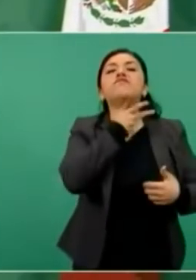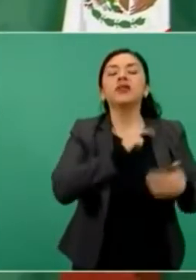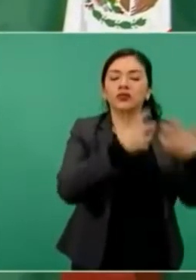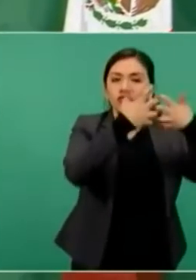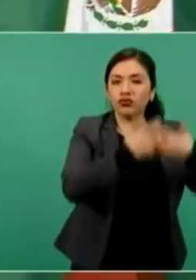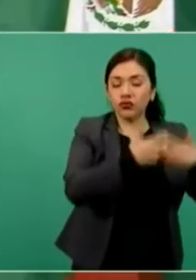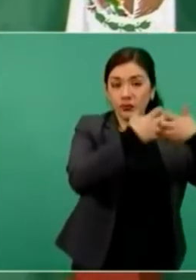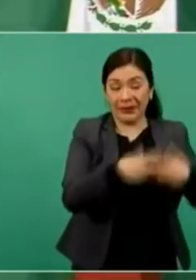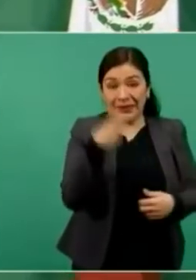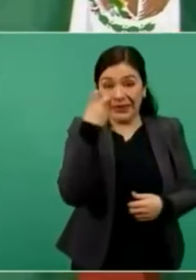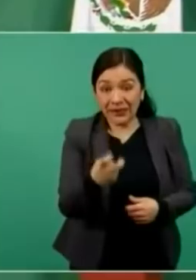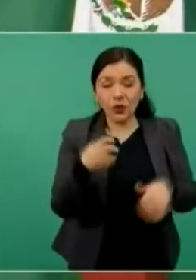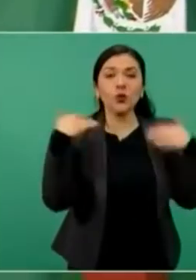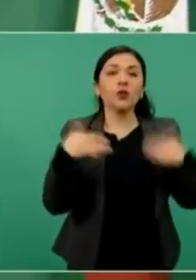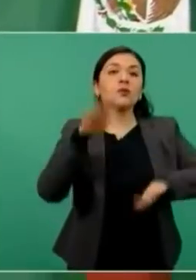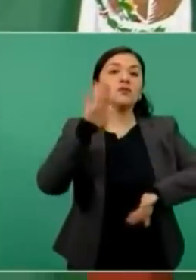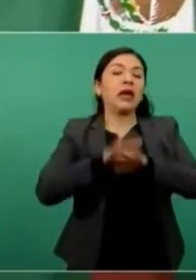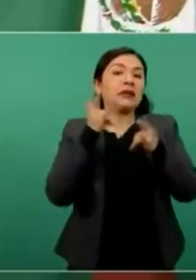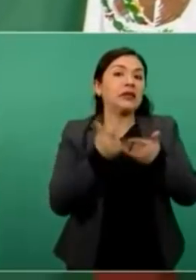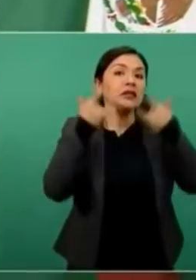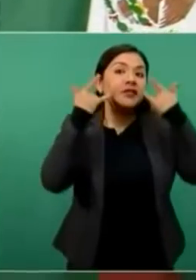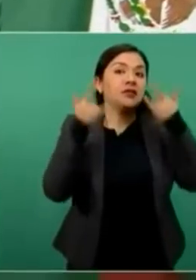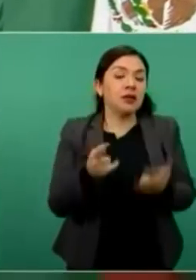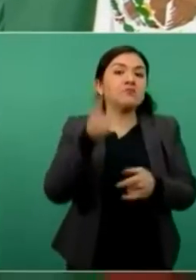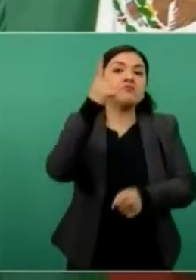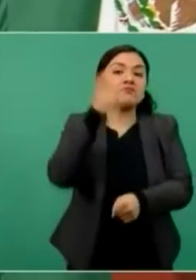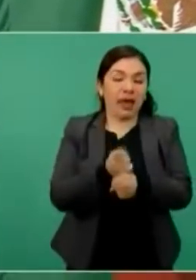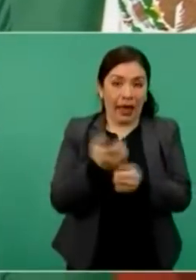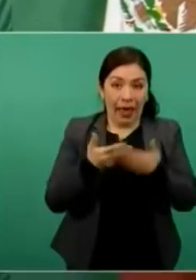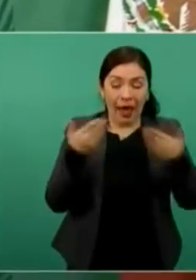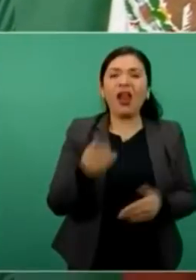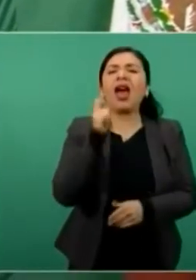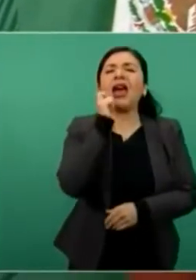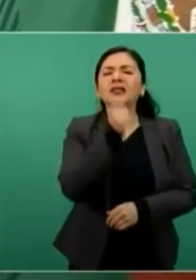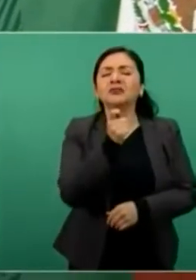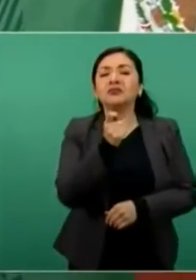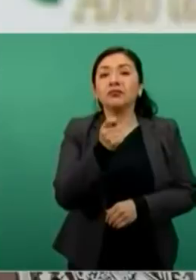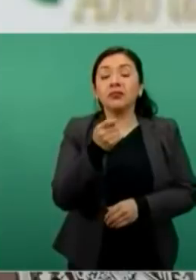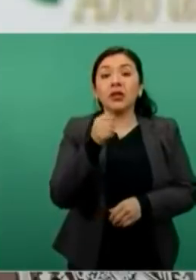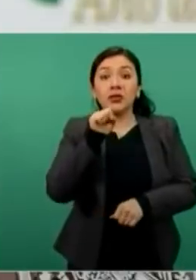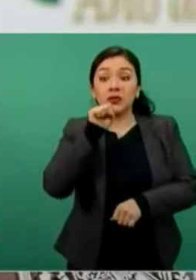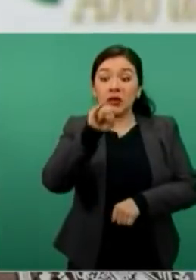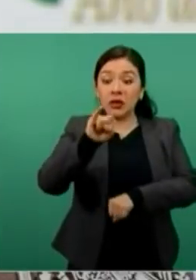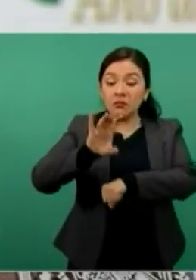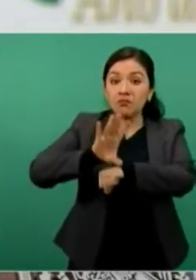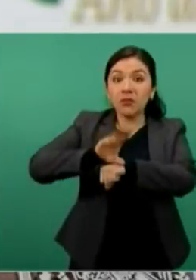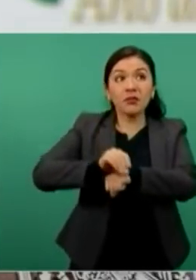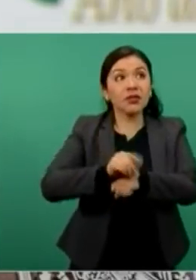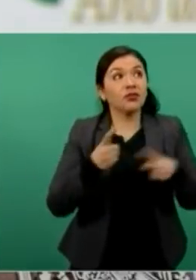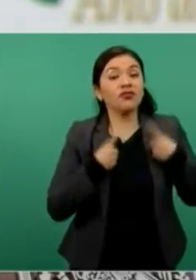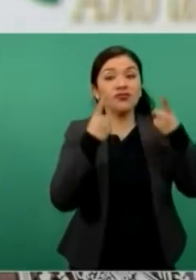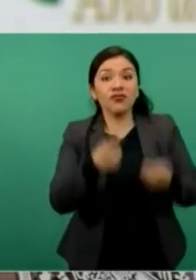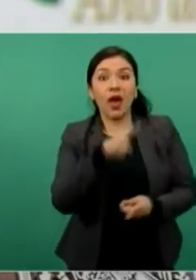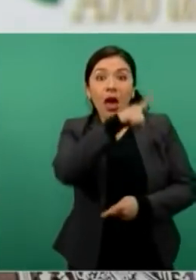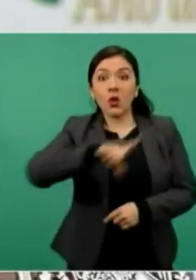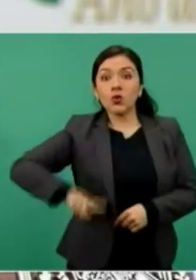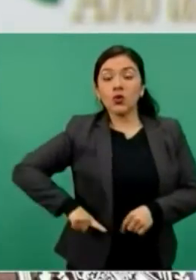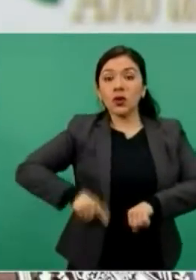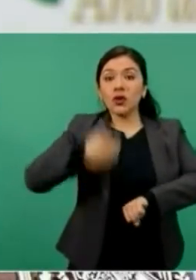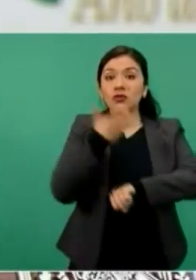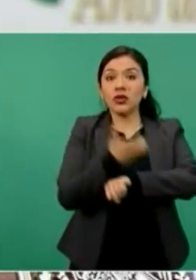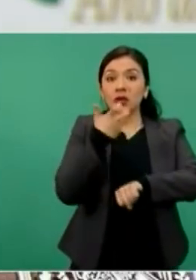histórico y esto pasó por una autorización del gobierno de